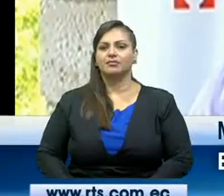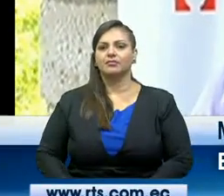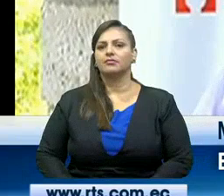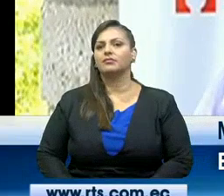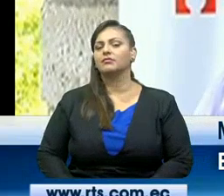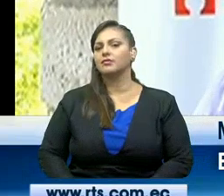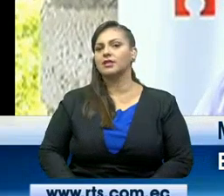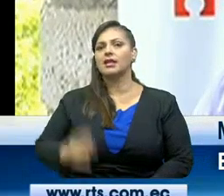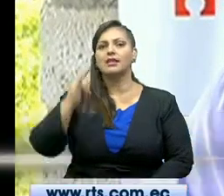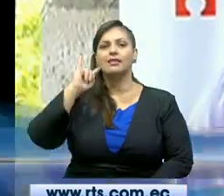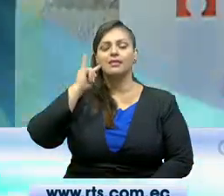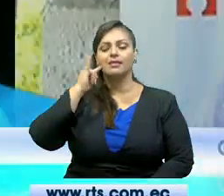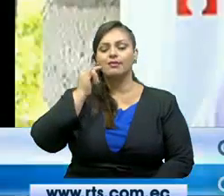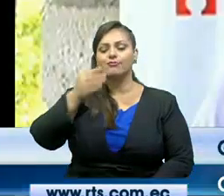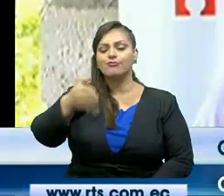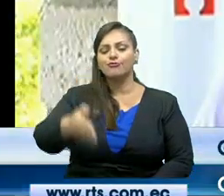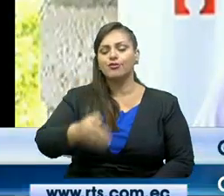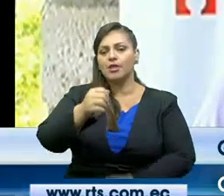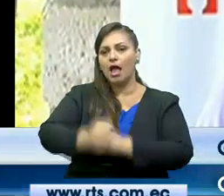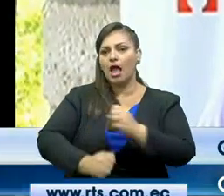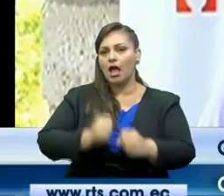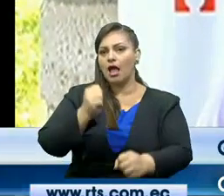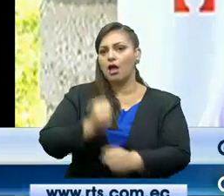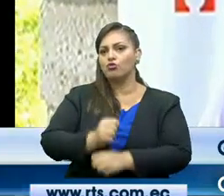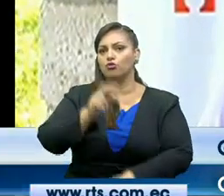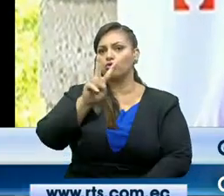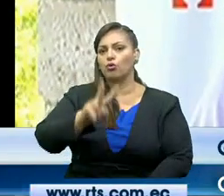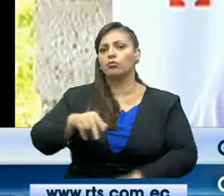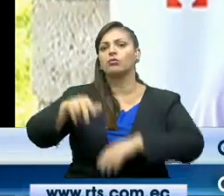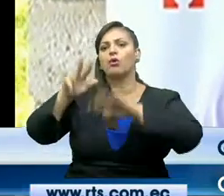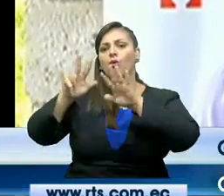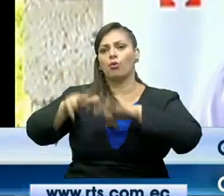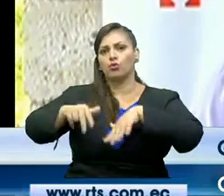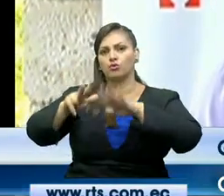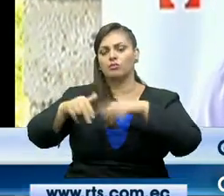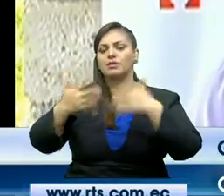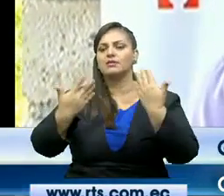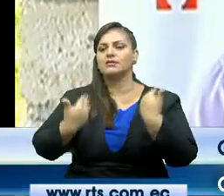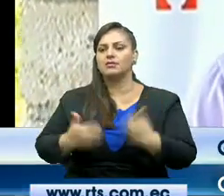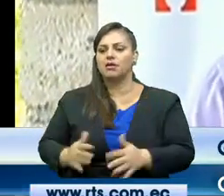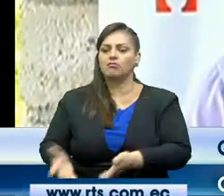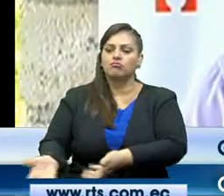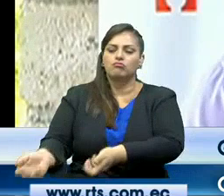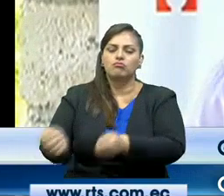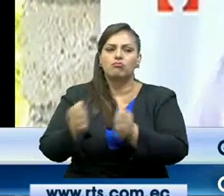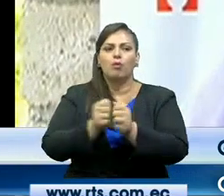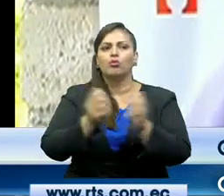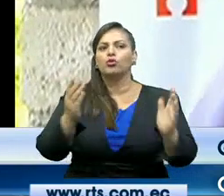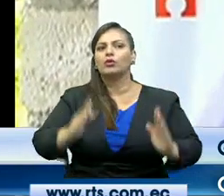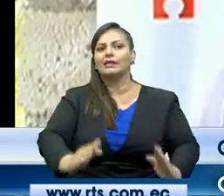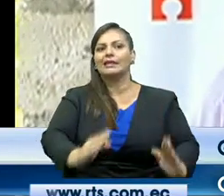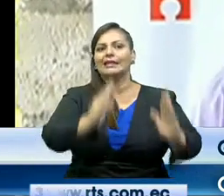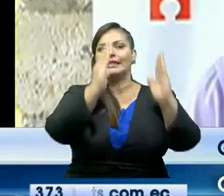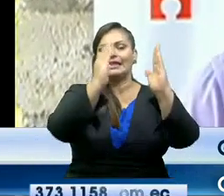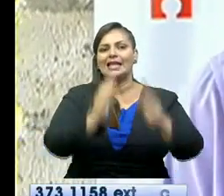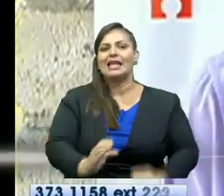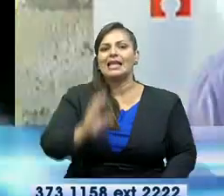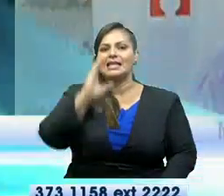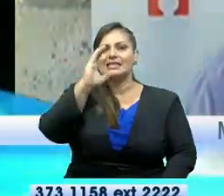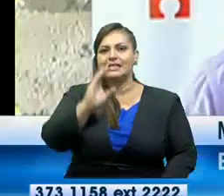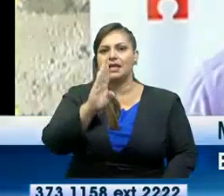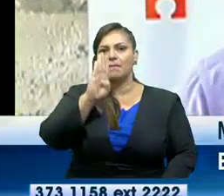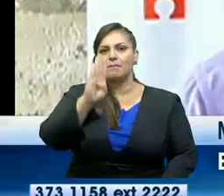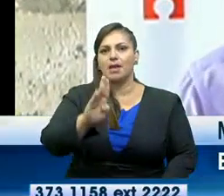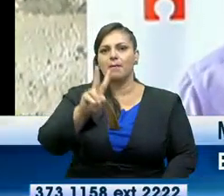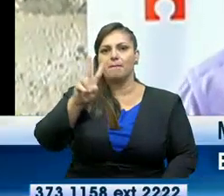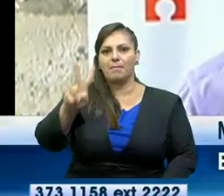tiene 2 años, 8 meses, la hemos ya incluido en nuestro programa CIBEBÉ, en el CIBEBÉ Toda Una Vida que tenemos